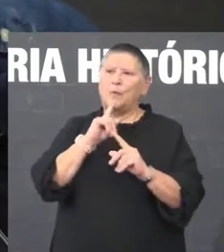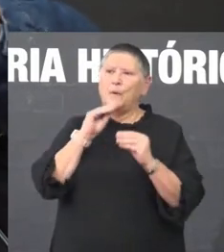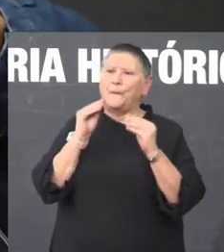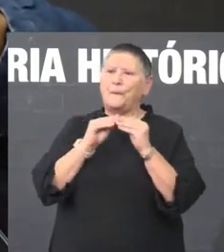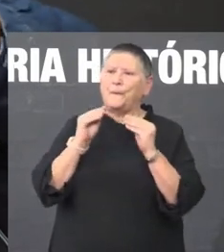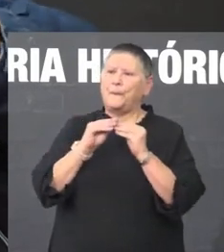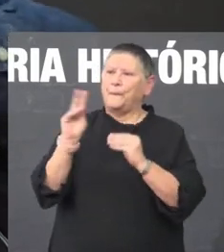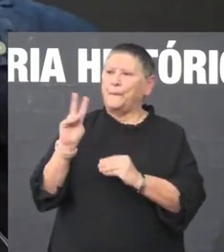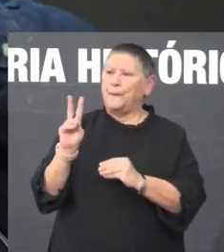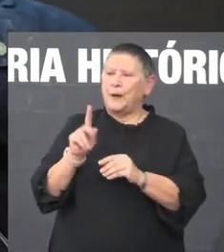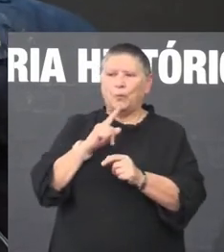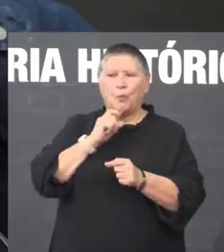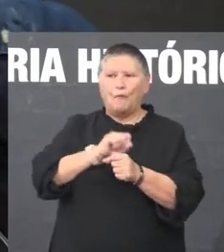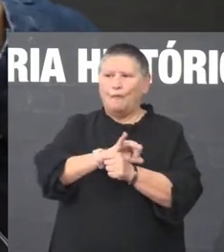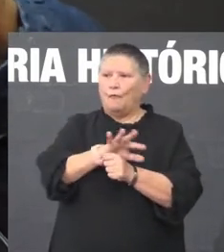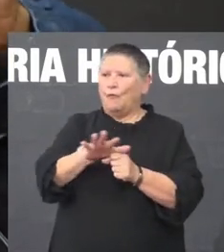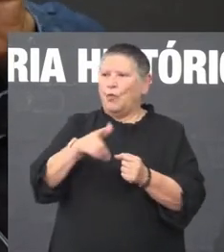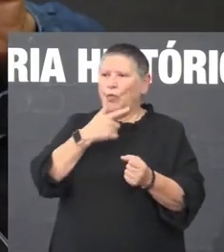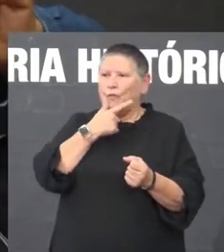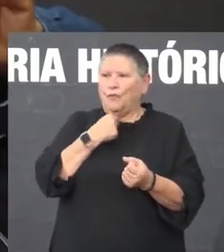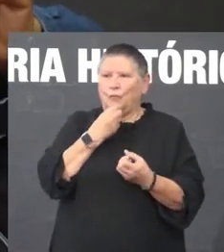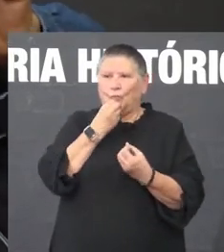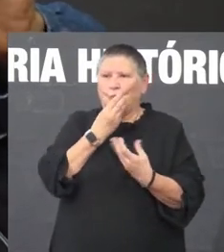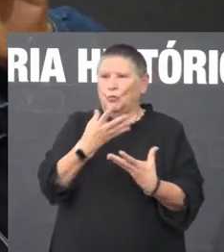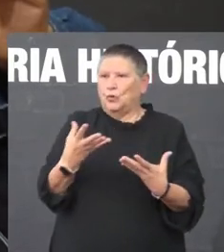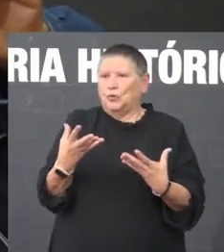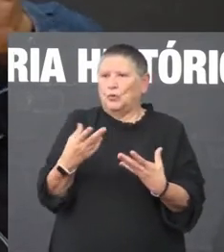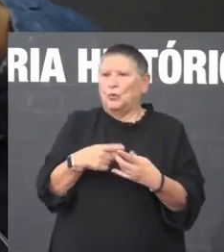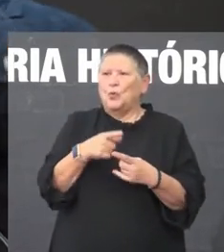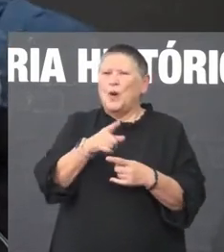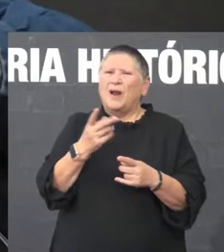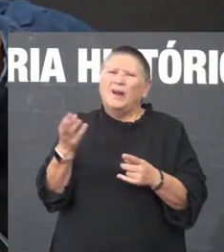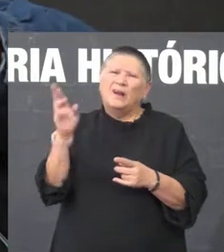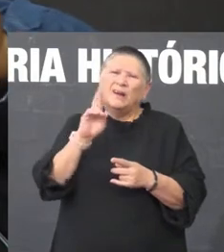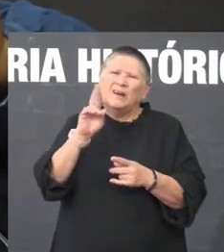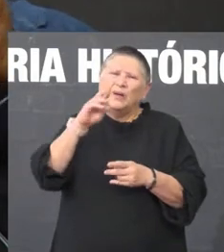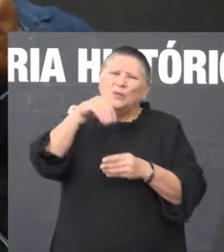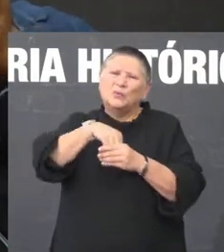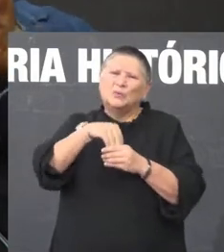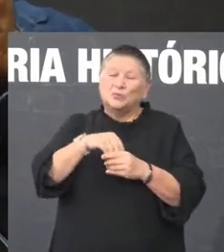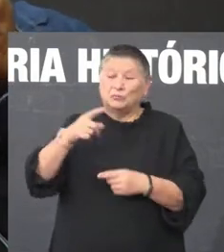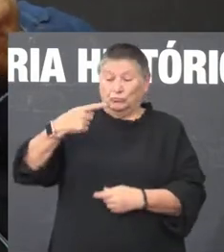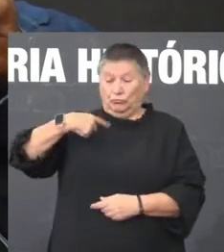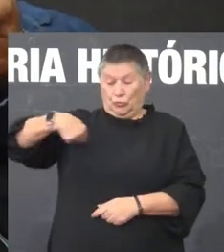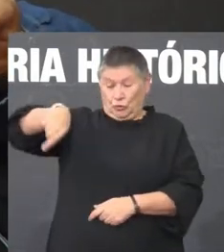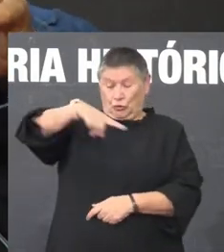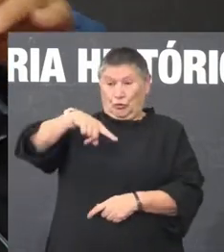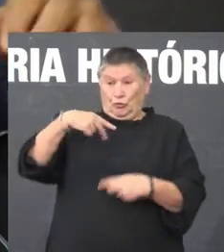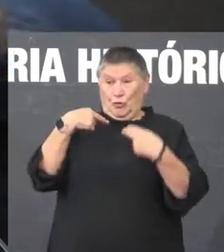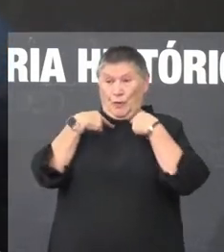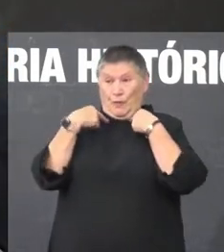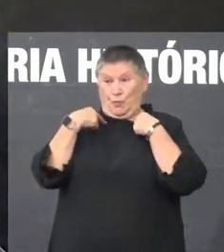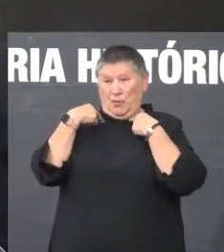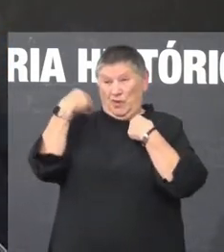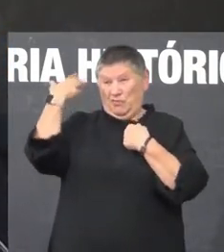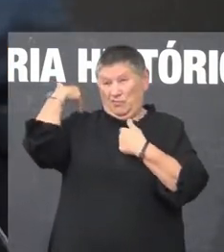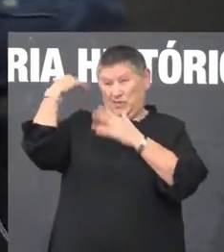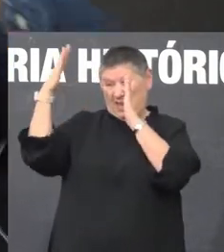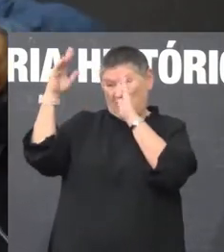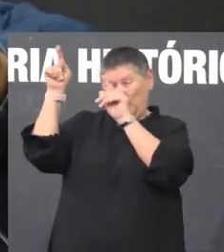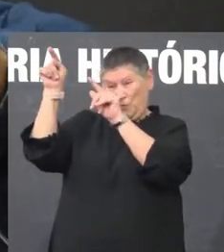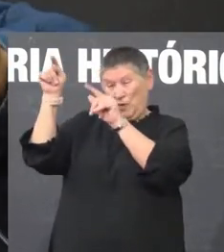mucho más florido, los argumentos que utilizábamos nosotros, diputados de aquellos años,